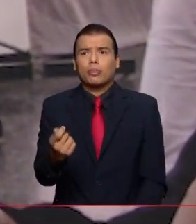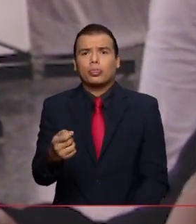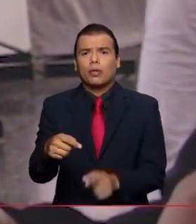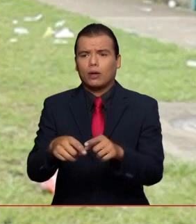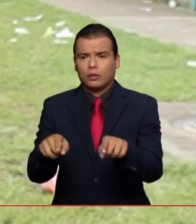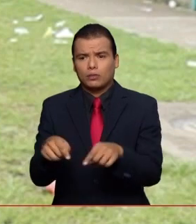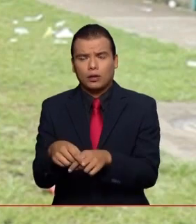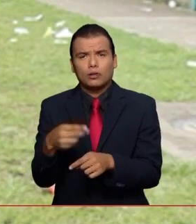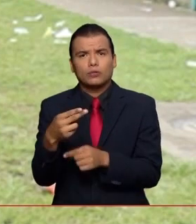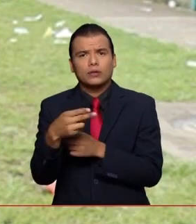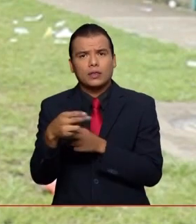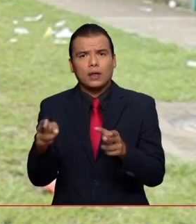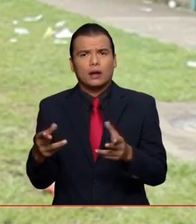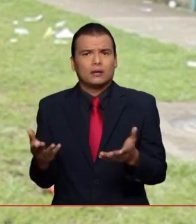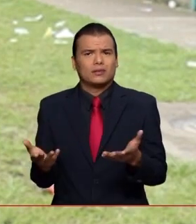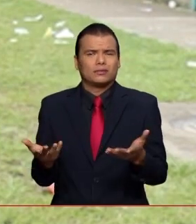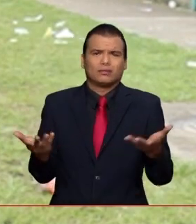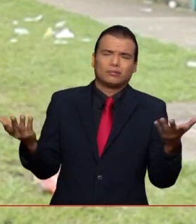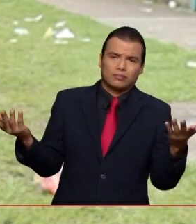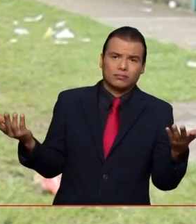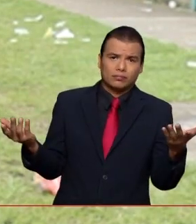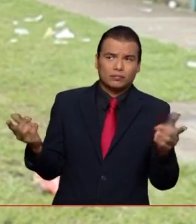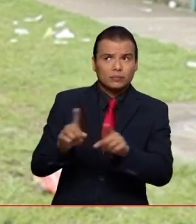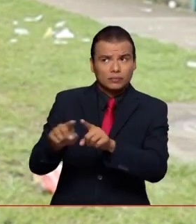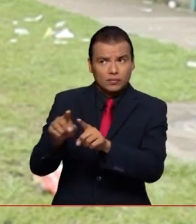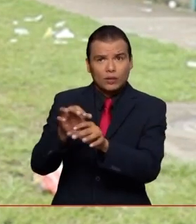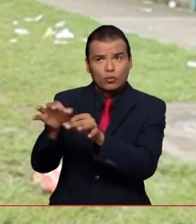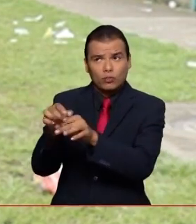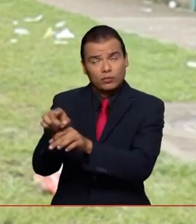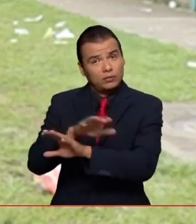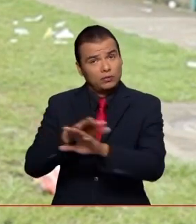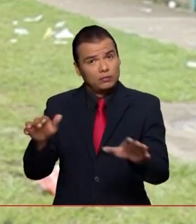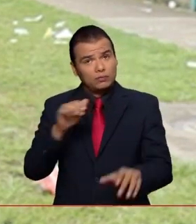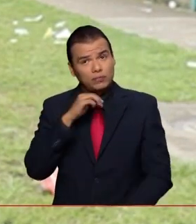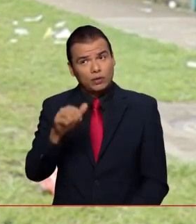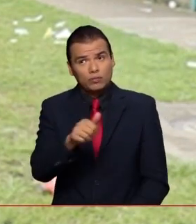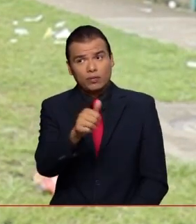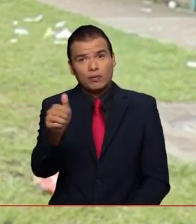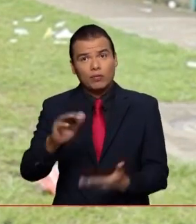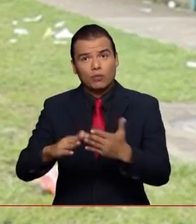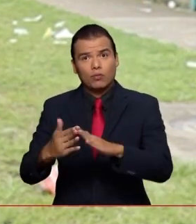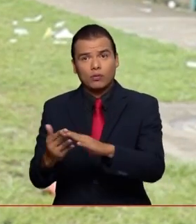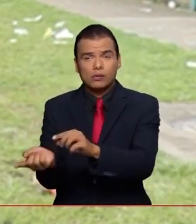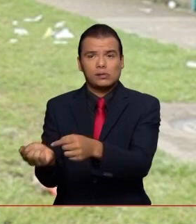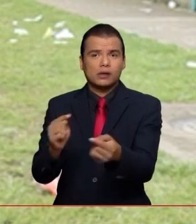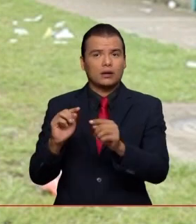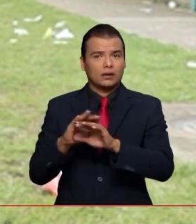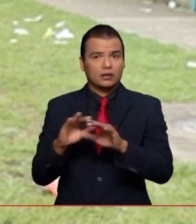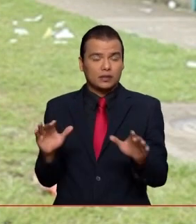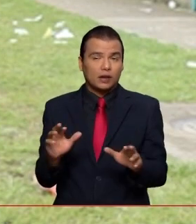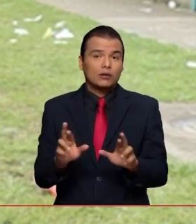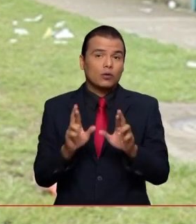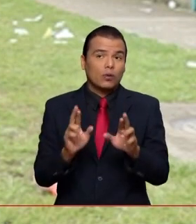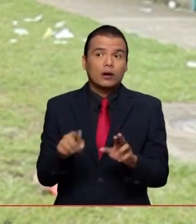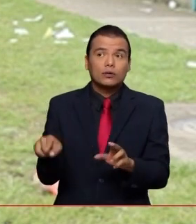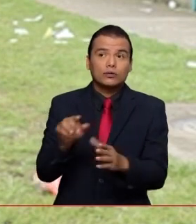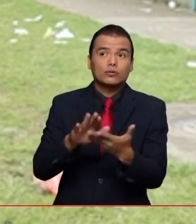en Insá. Las comunidades del centro y norte del Cauca esperan que estas denuncias sean elevadas a instancias